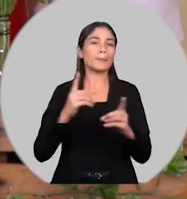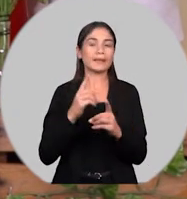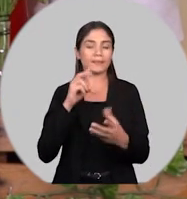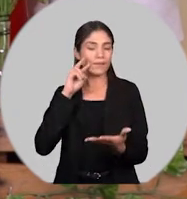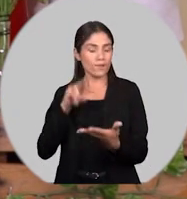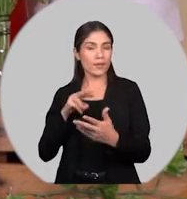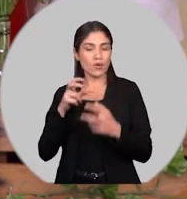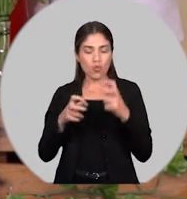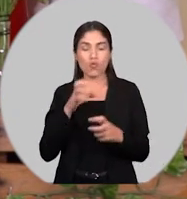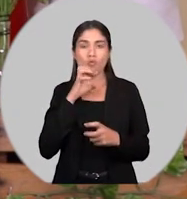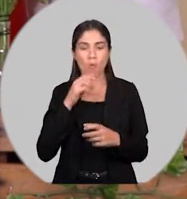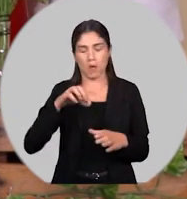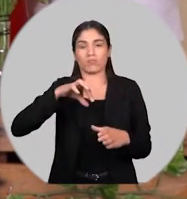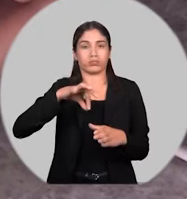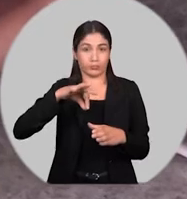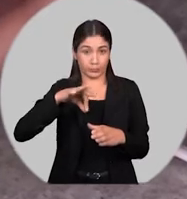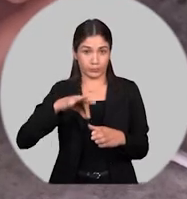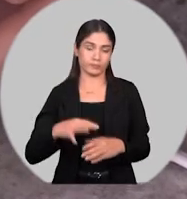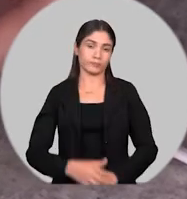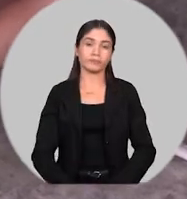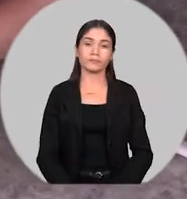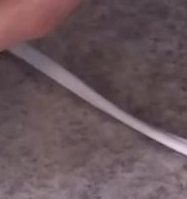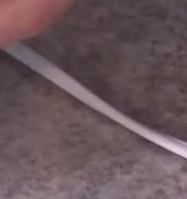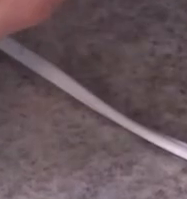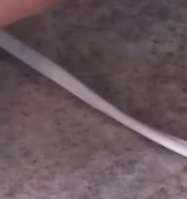color del colorante que estén consiguiendo.